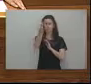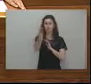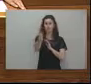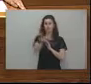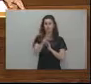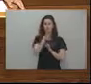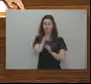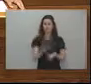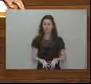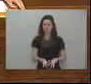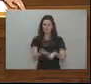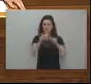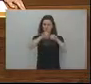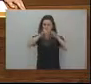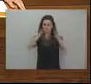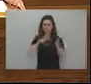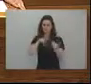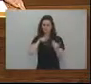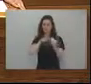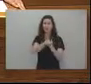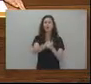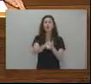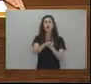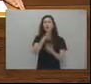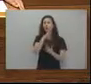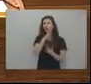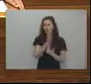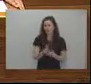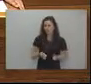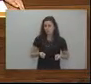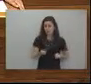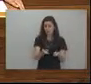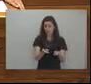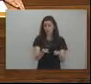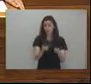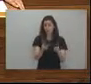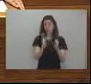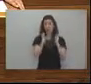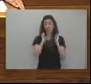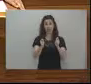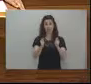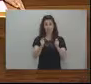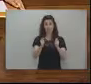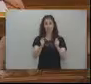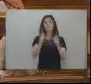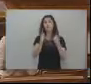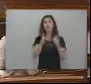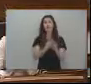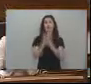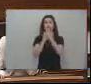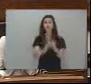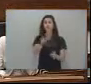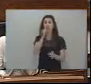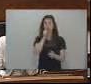hay sobrecostes en los túneles de la variante de Pajares. Hay sobrecostes porque se concedieron las obras sin los estudios geohidrológicos adecuados.